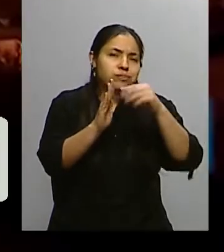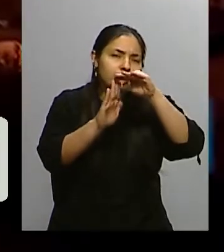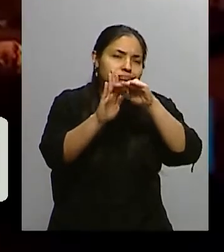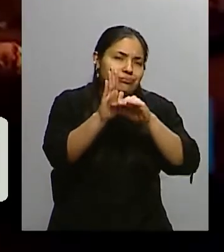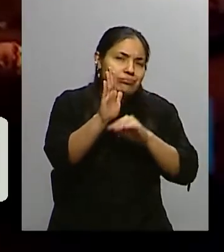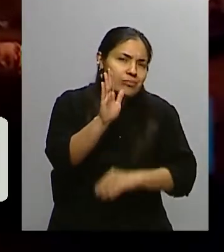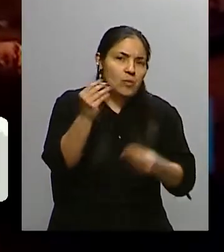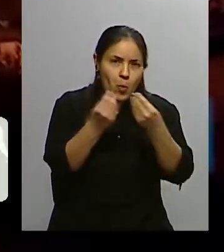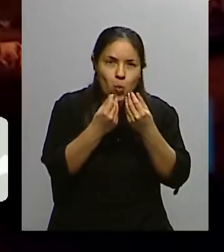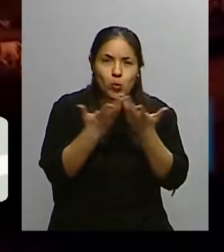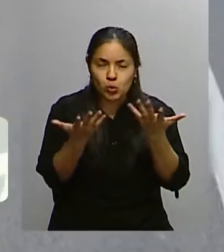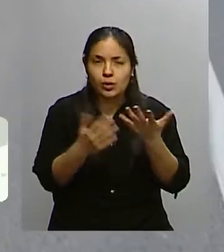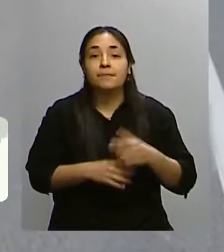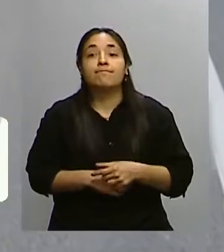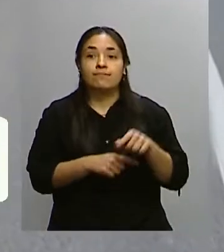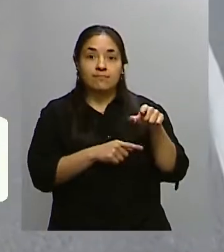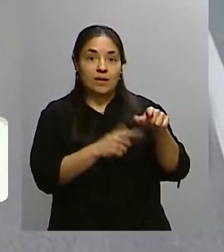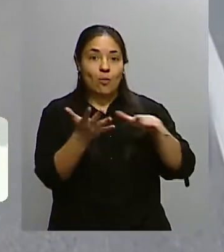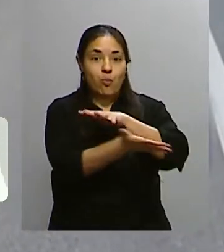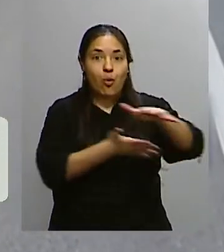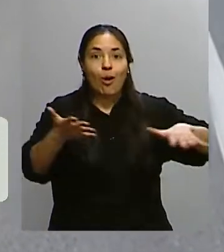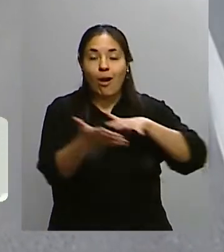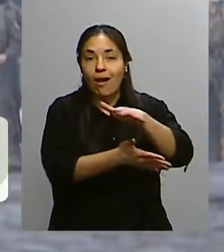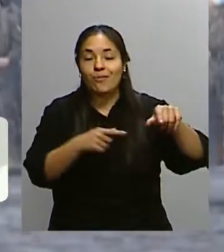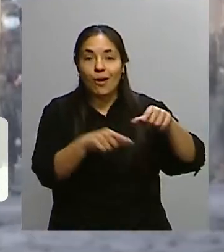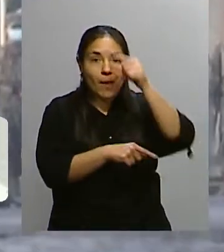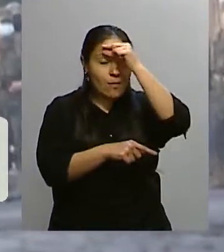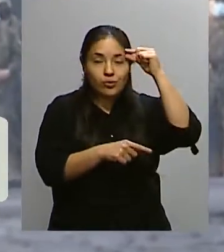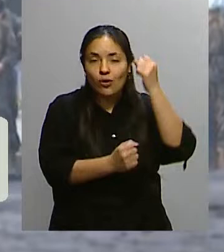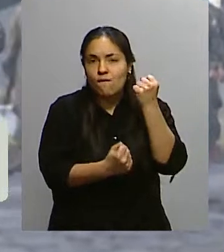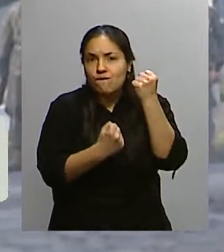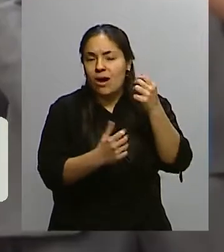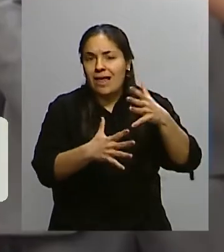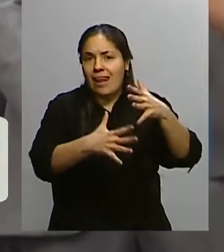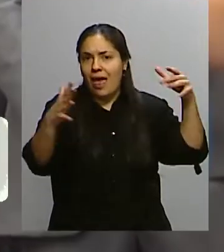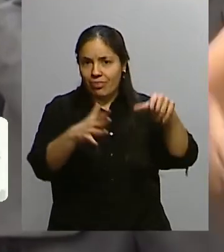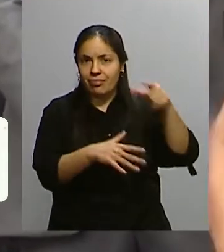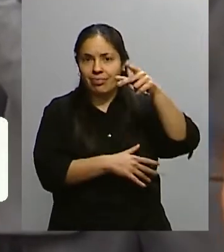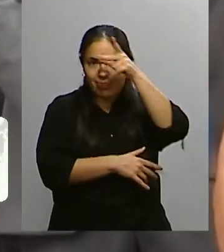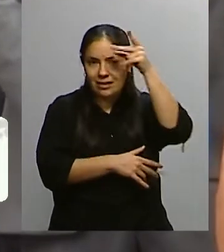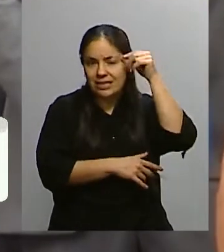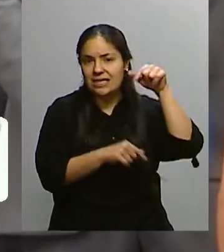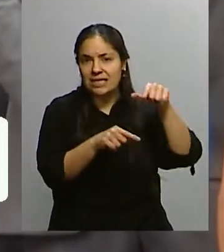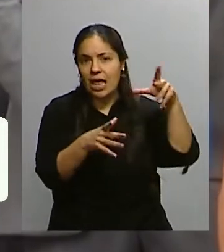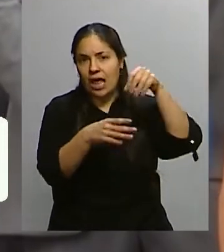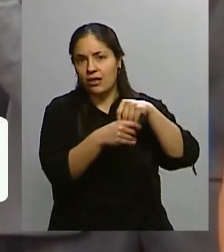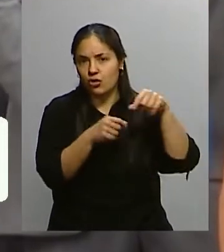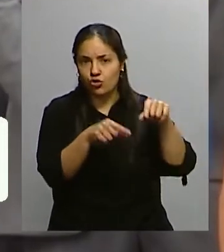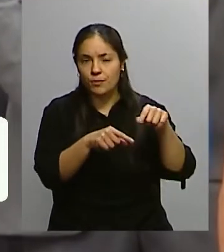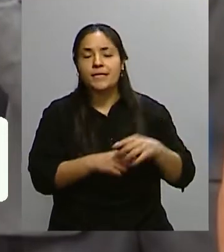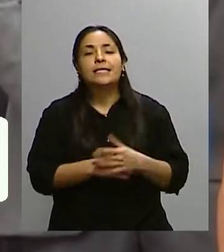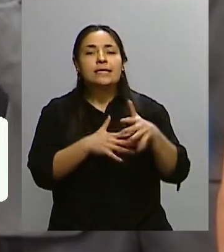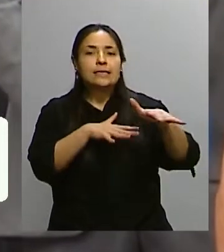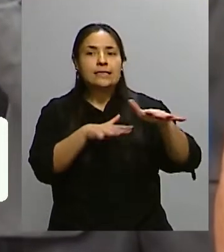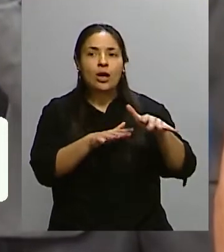el pueblo, si se quiere, originario más fuerte, con más presencia ahí en Chile. Y a partir de ciertas situaciones que se han ido dando, obviamente